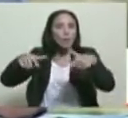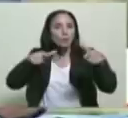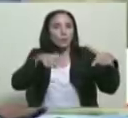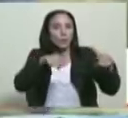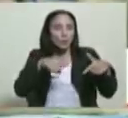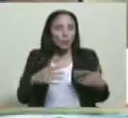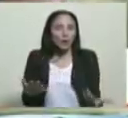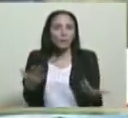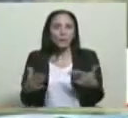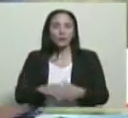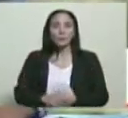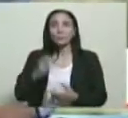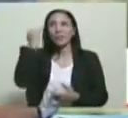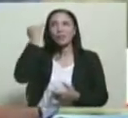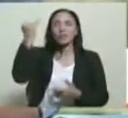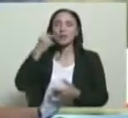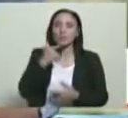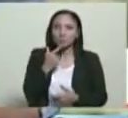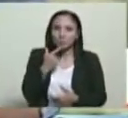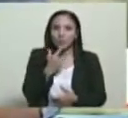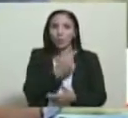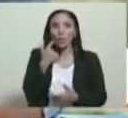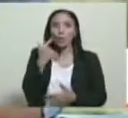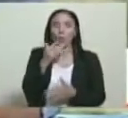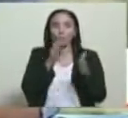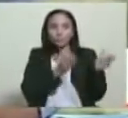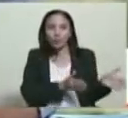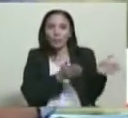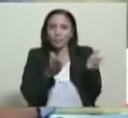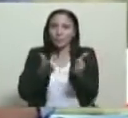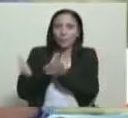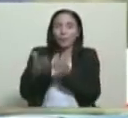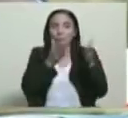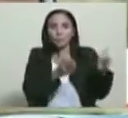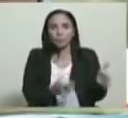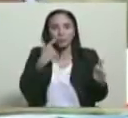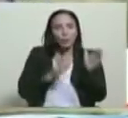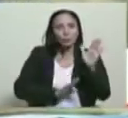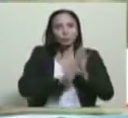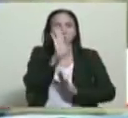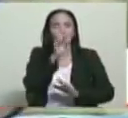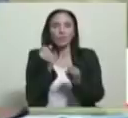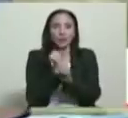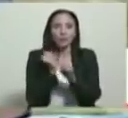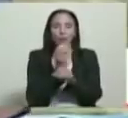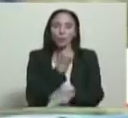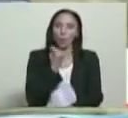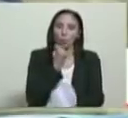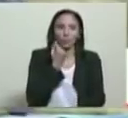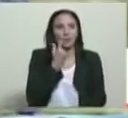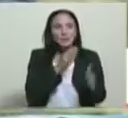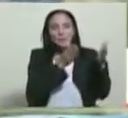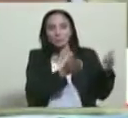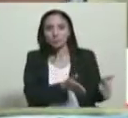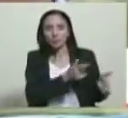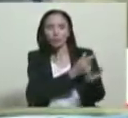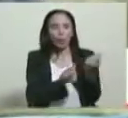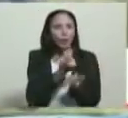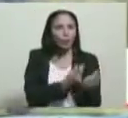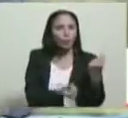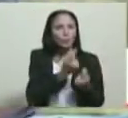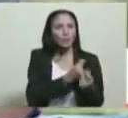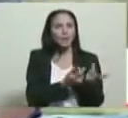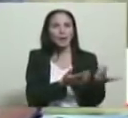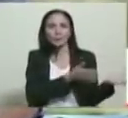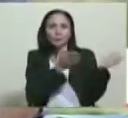para iniciar una nueva etapa superior de la gran misión chamba juvenil, enfocados en el tema central de la patria, que es el tema económico, que